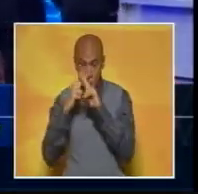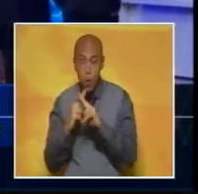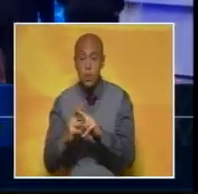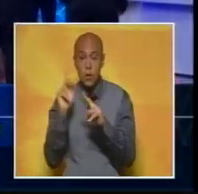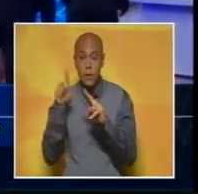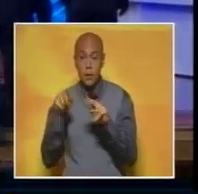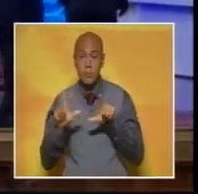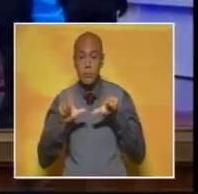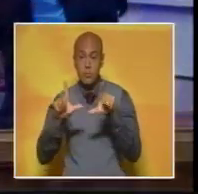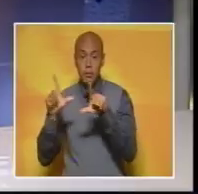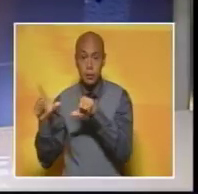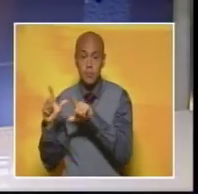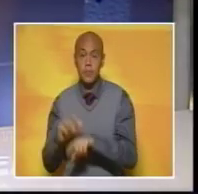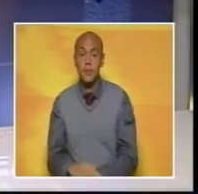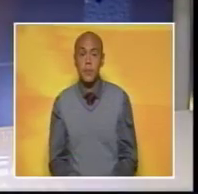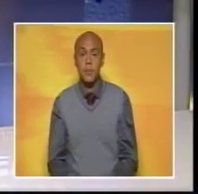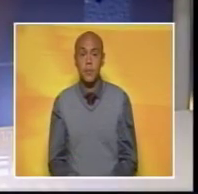reconocimientos.